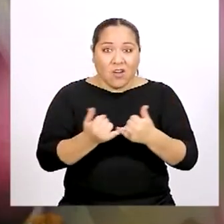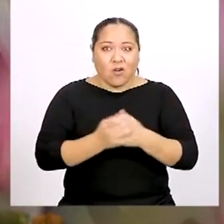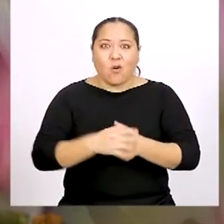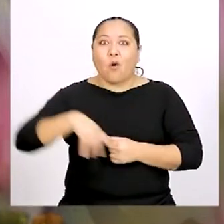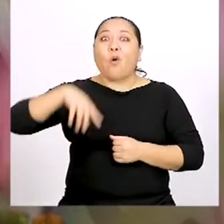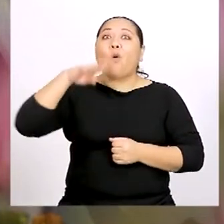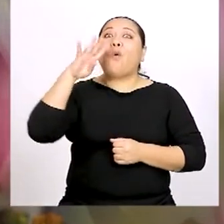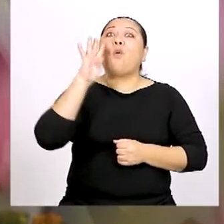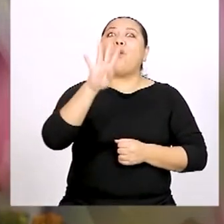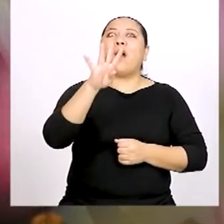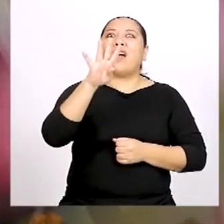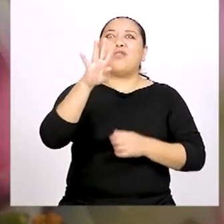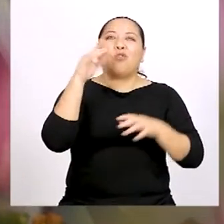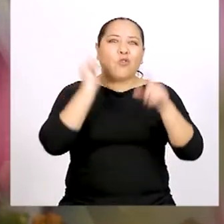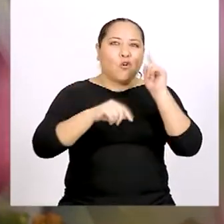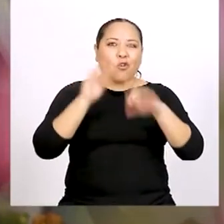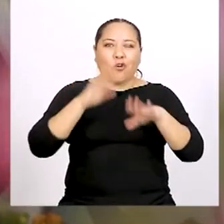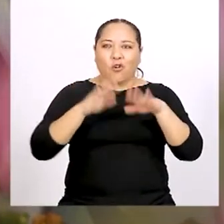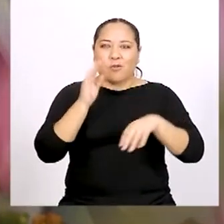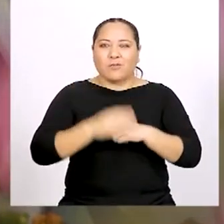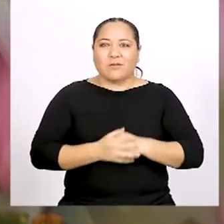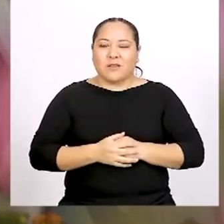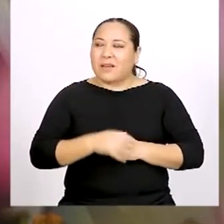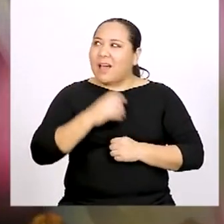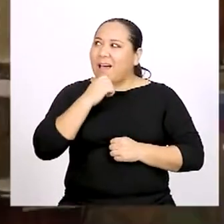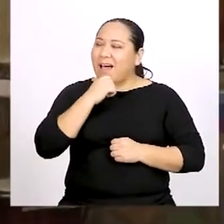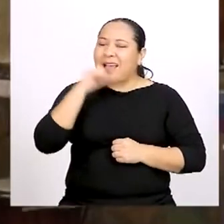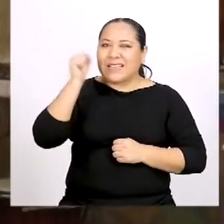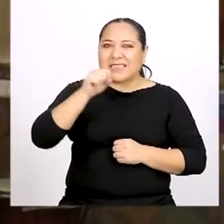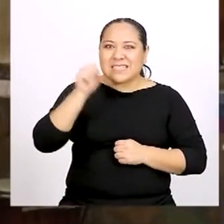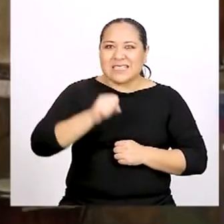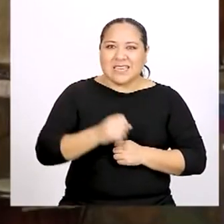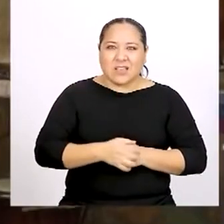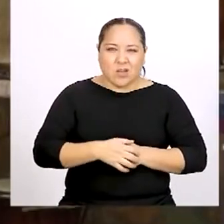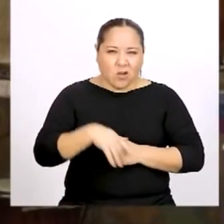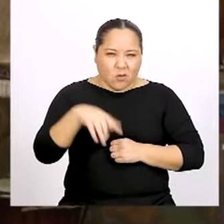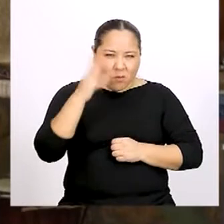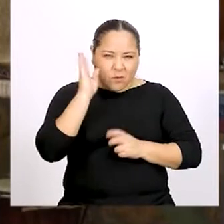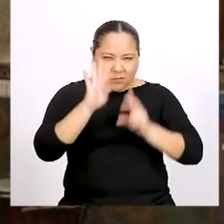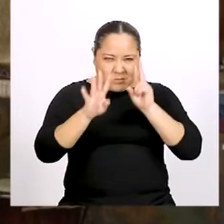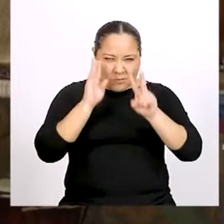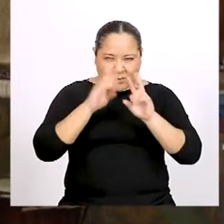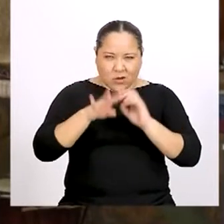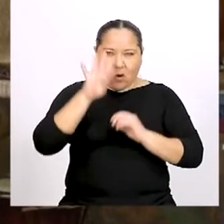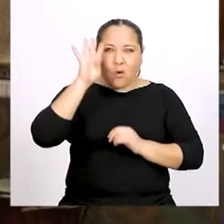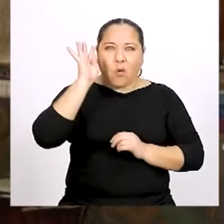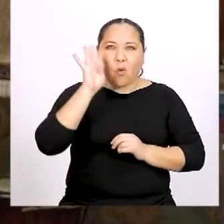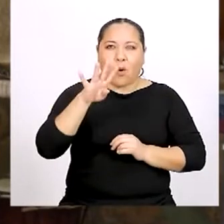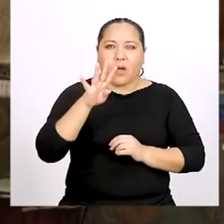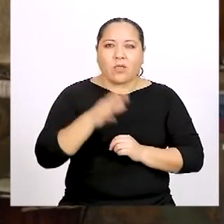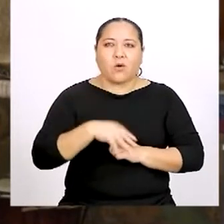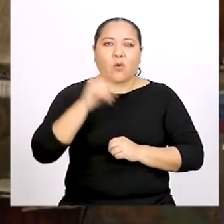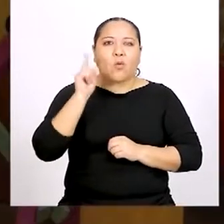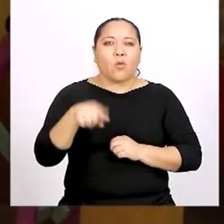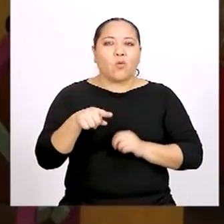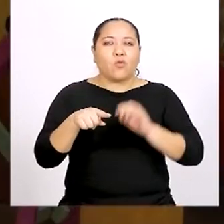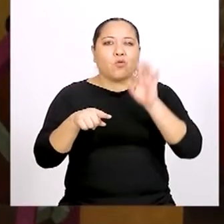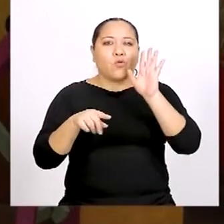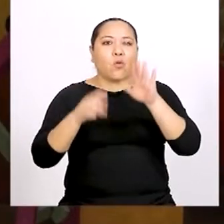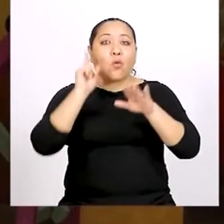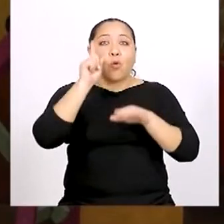tres. Ahora con cuatro golpes. Claro, Martina. Vamos a ver, tocando en el